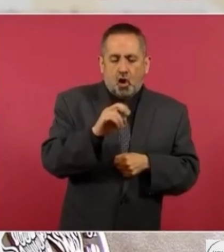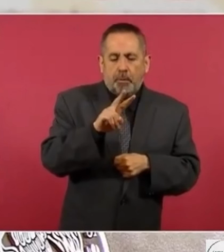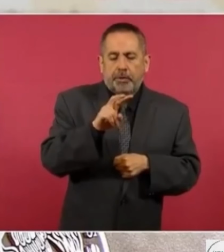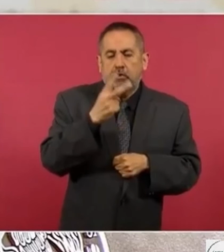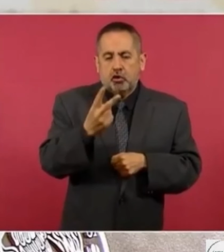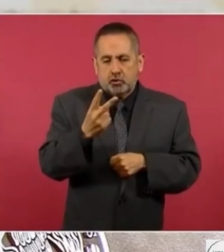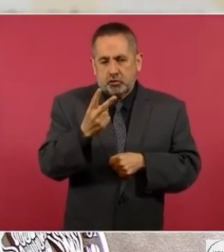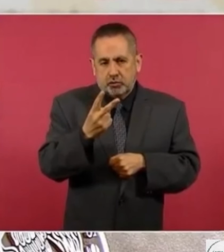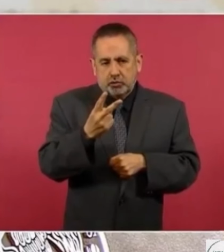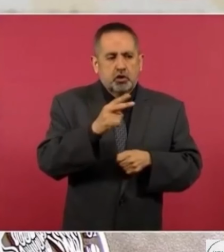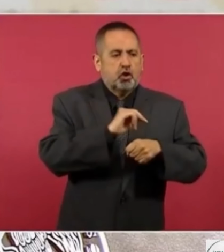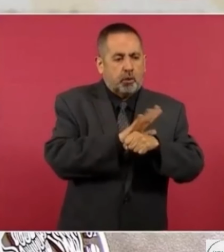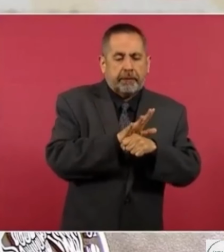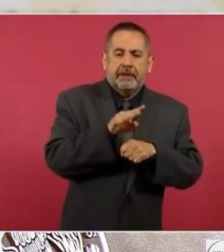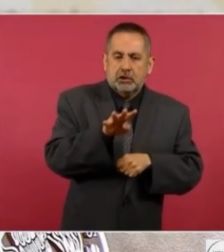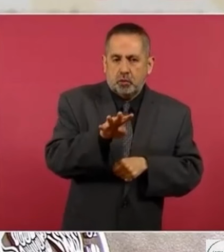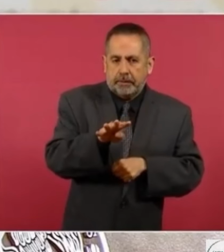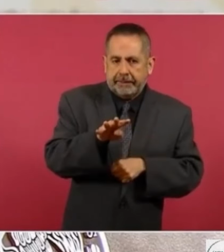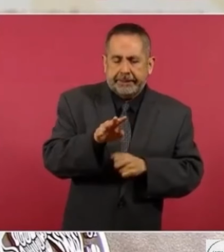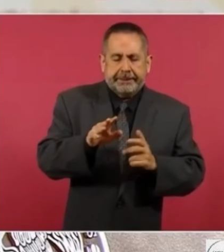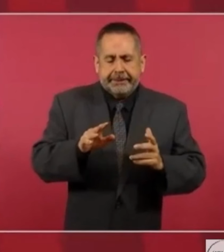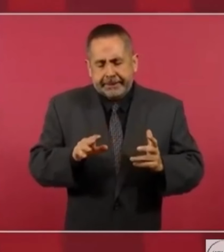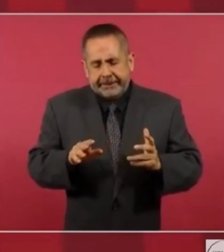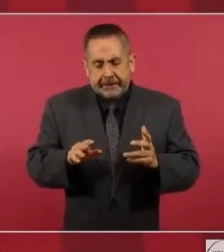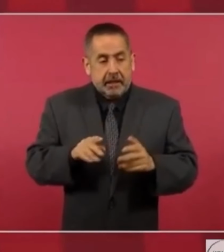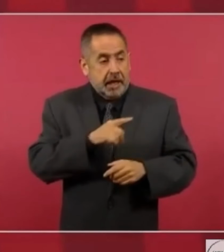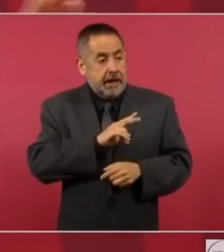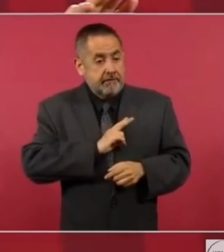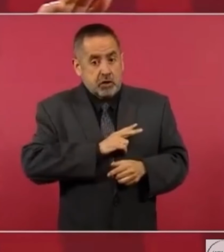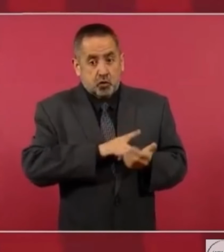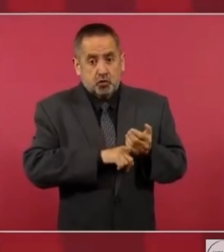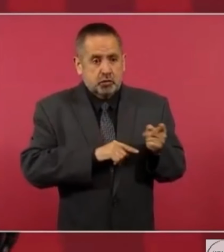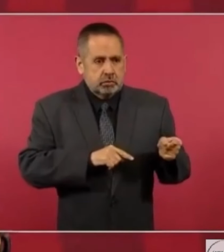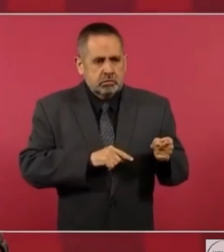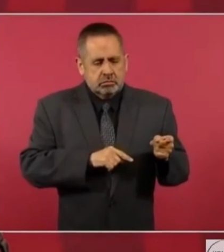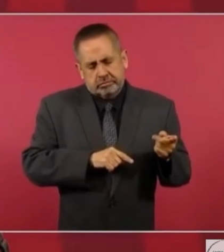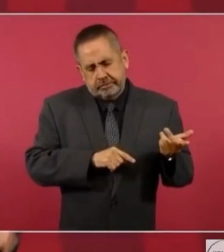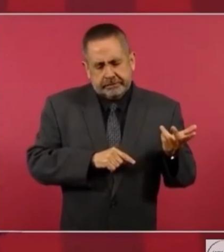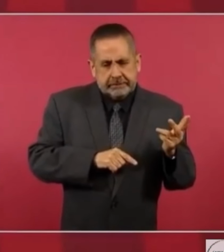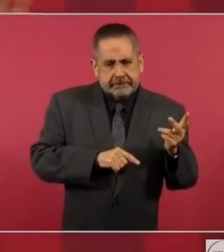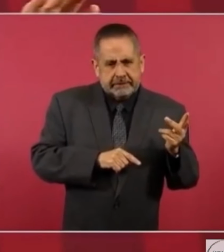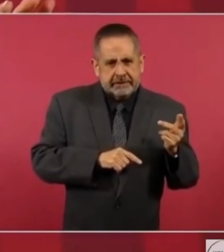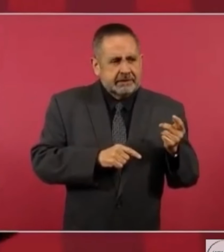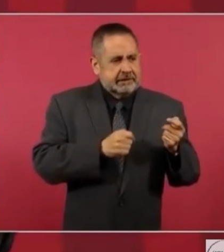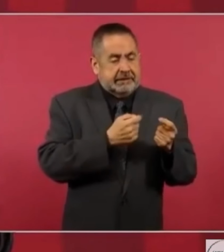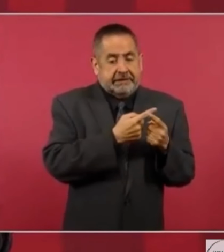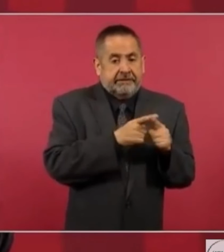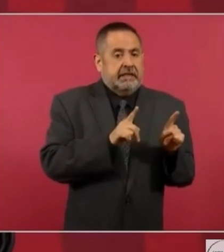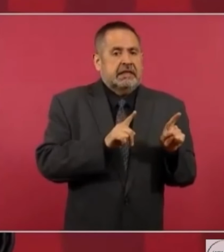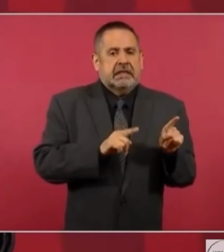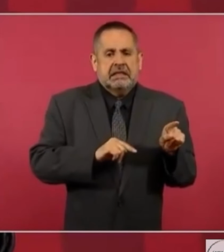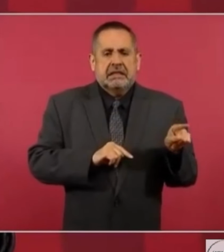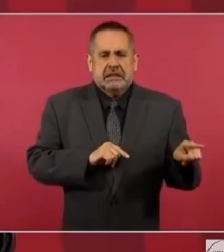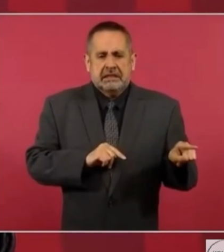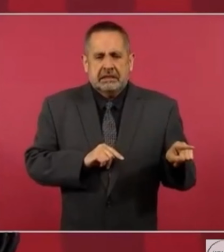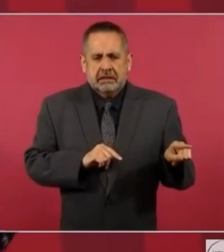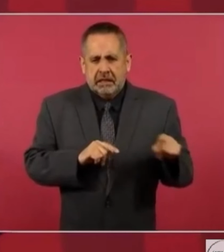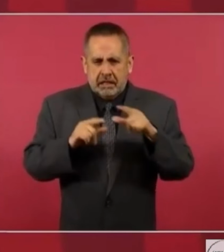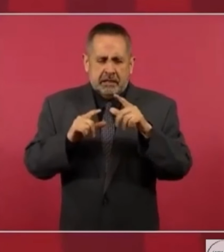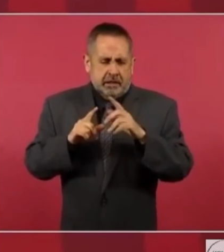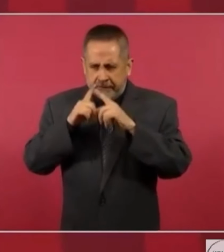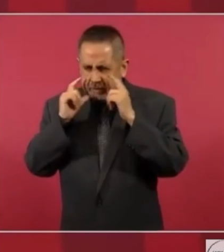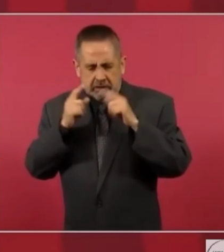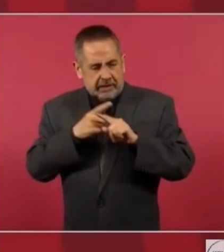de COVID-19. En la medida que es un virus, aunque es genéticamente diferente, es una especie diferente de